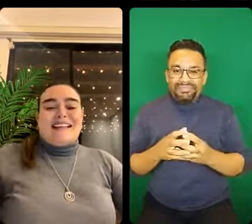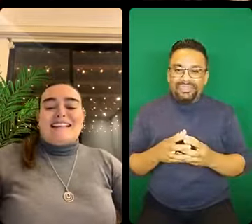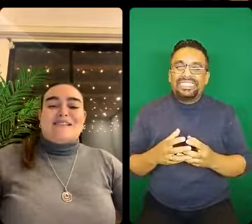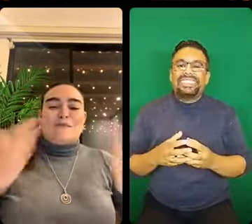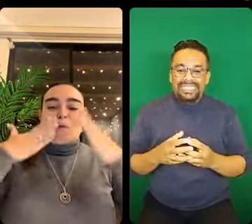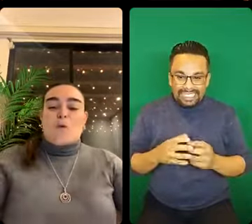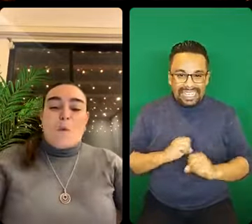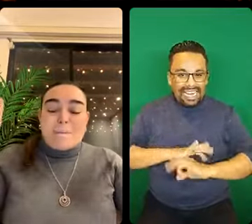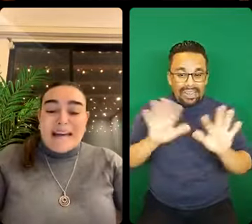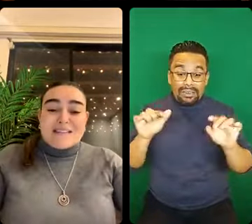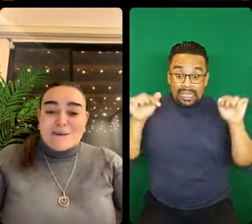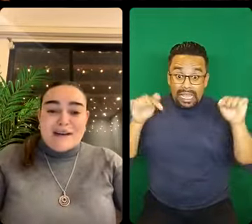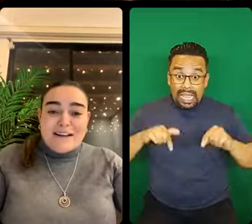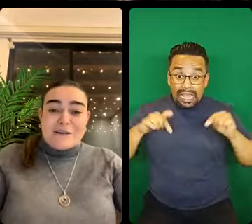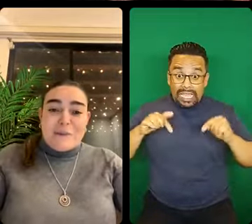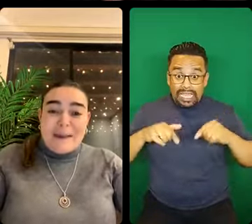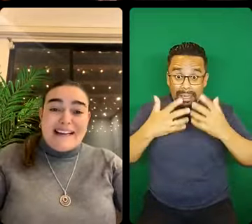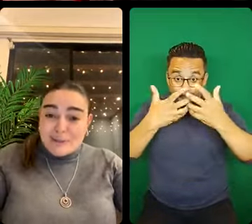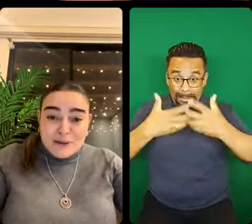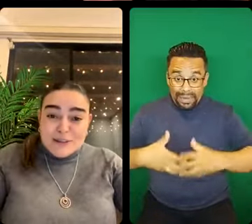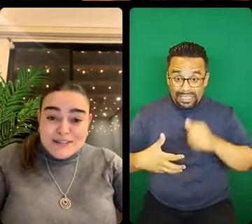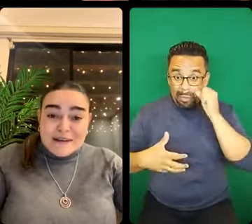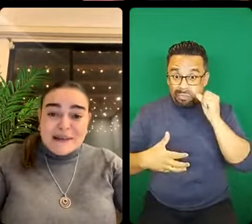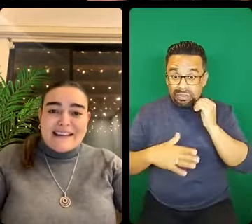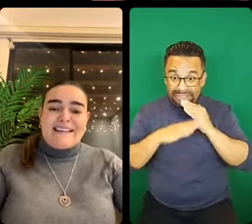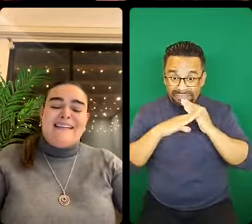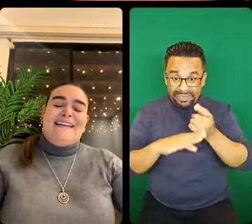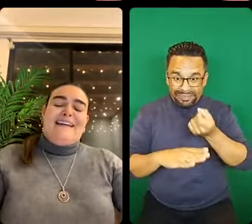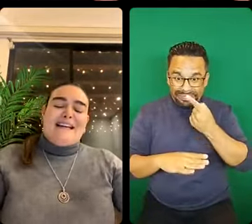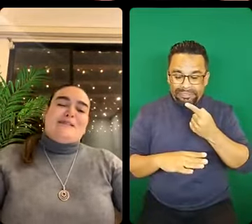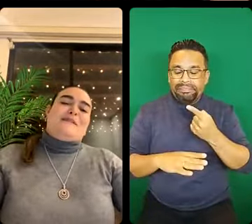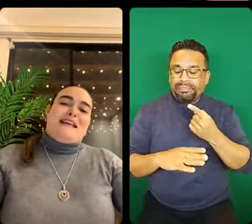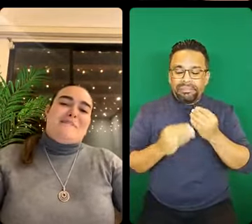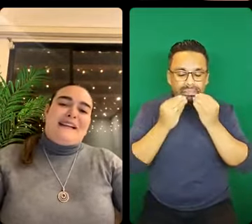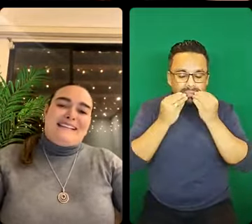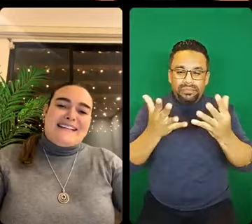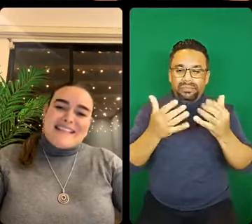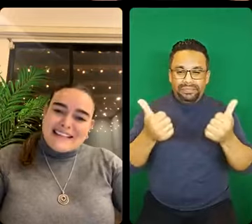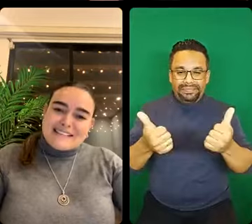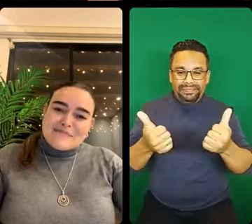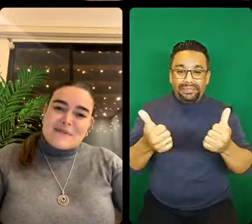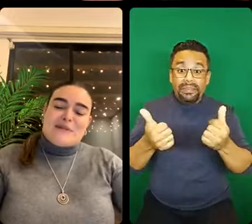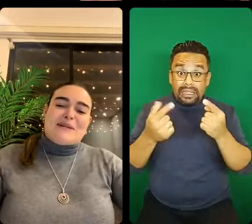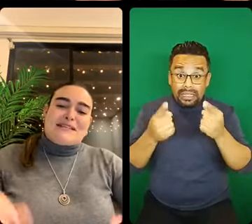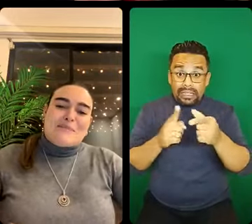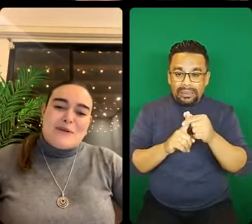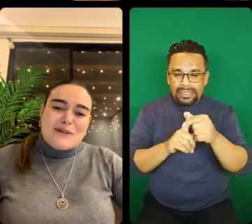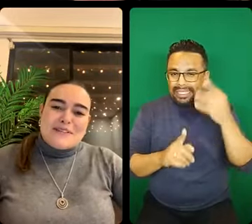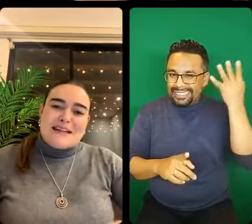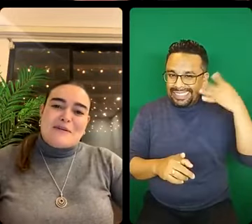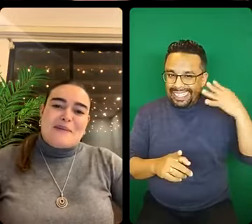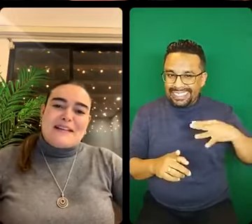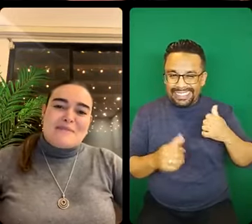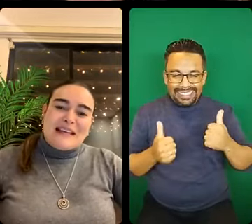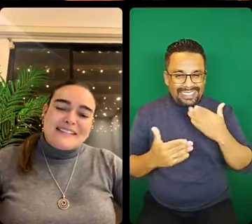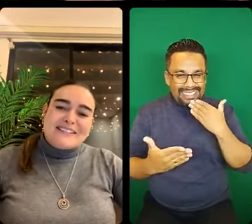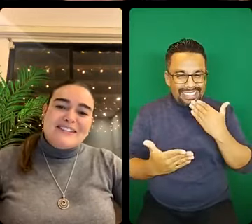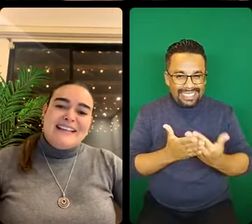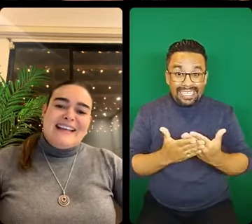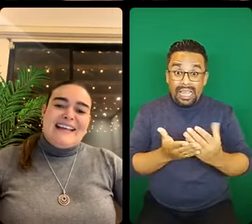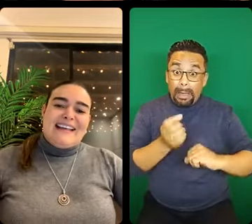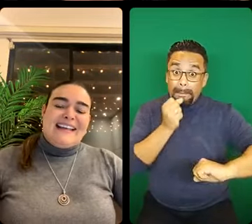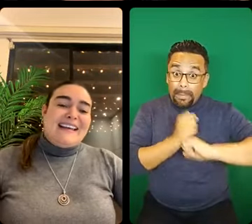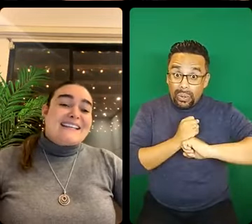desde Exceltis, un beso enorme para todos, de verdad, y en especial para ti, Jess, por todo este apoyo, este